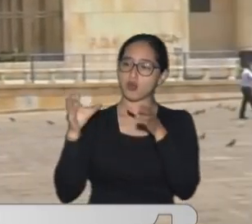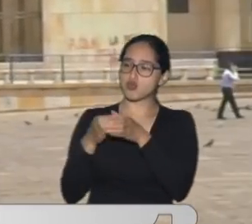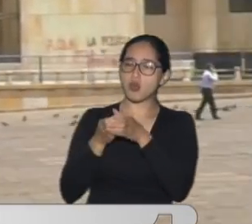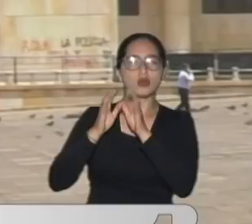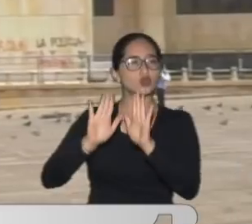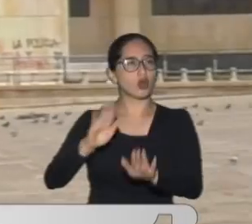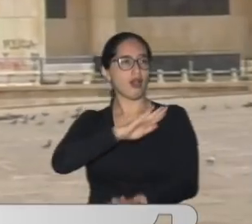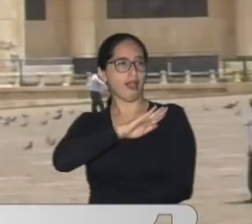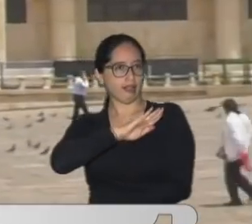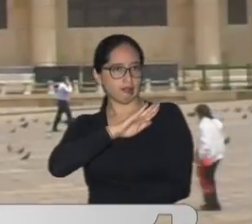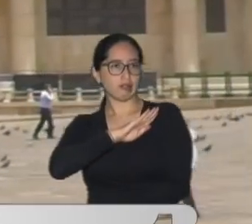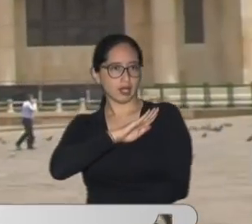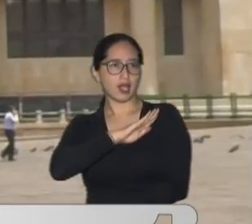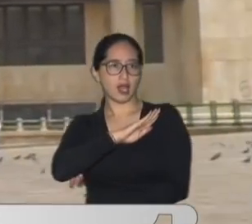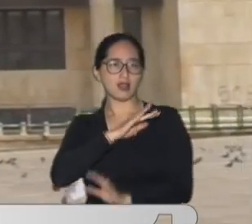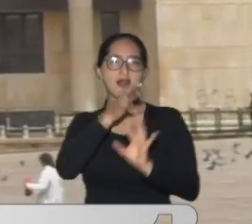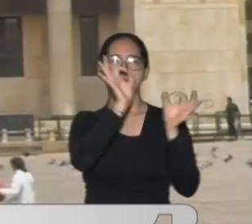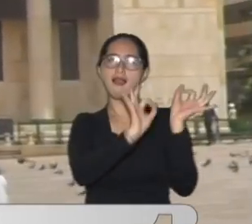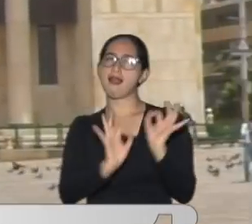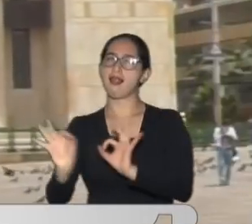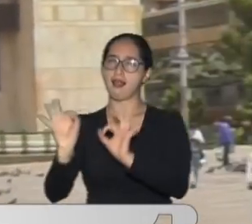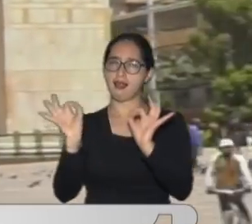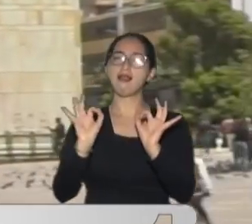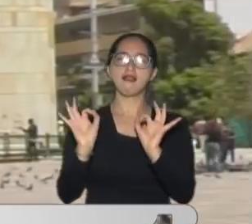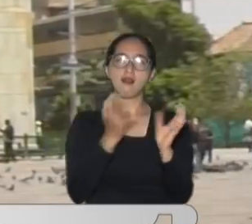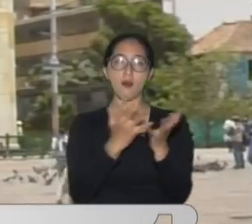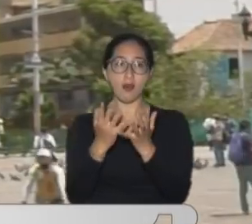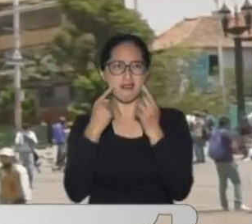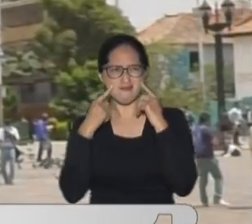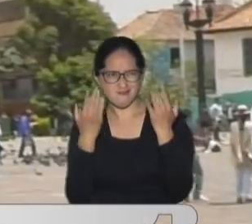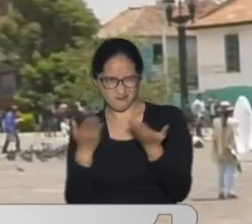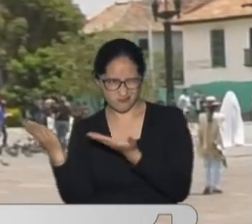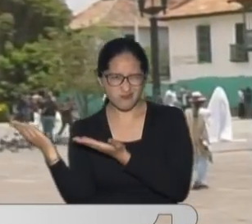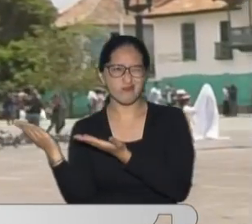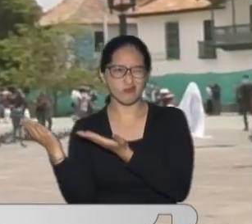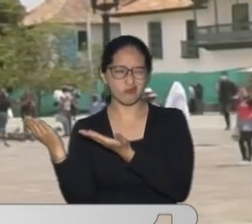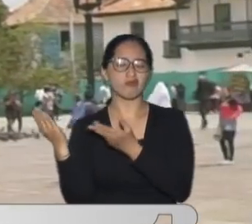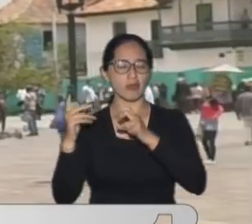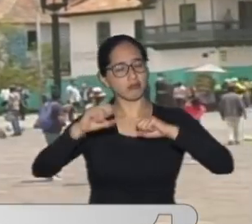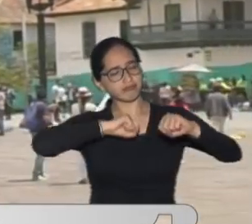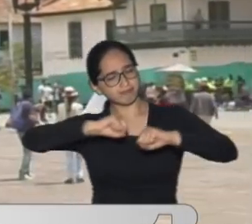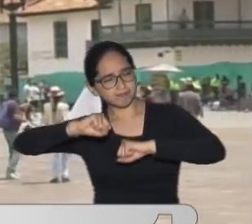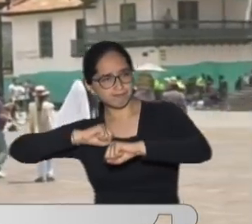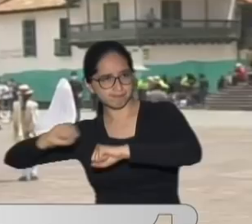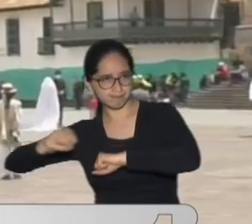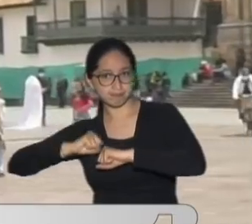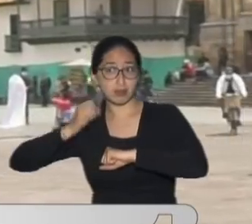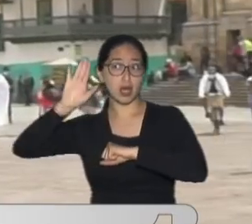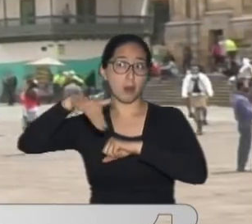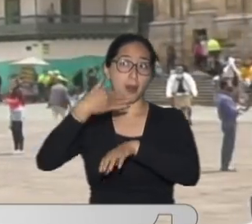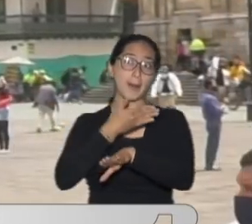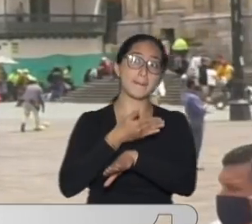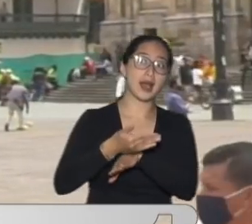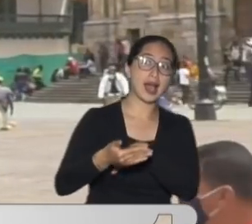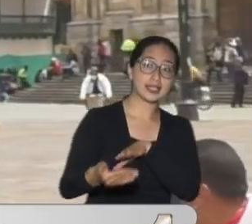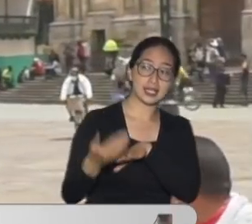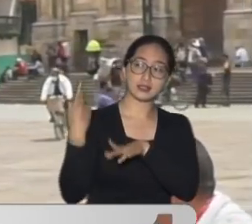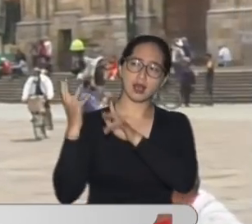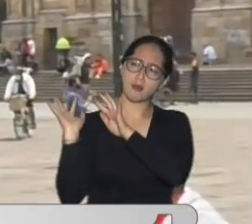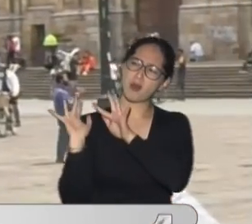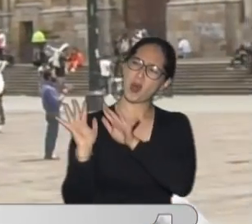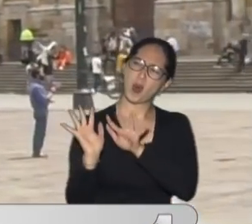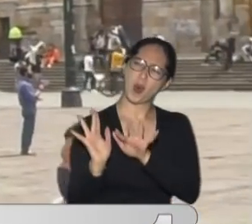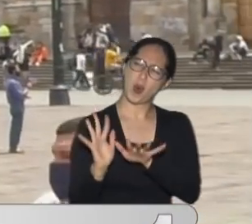lo que se ve en las imágenes, lo que tiene que ver con toda la logística para la llegada de las cerca de